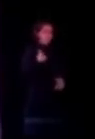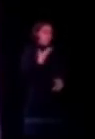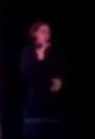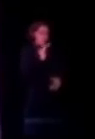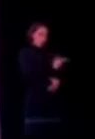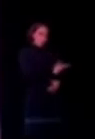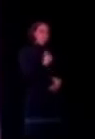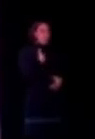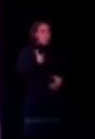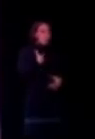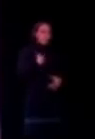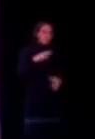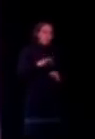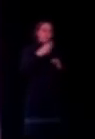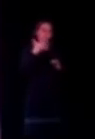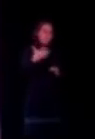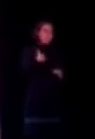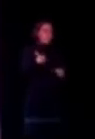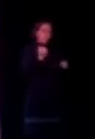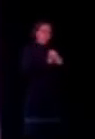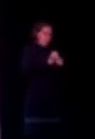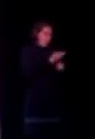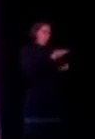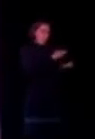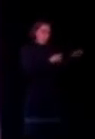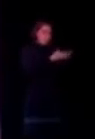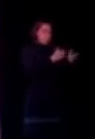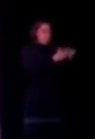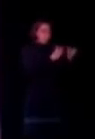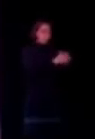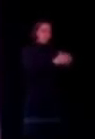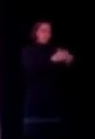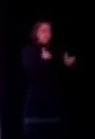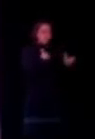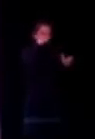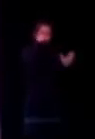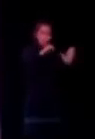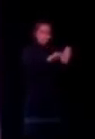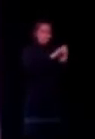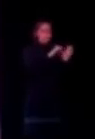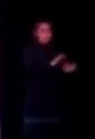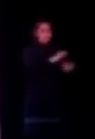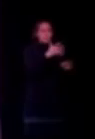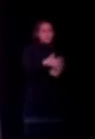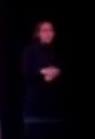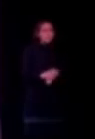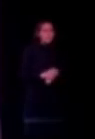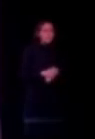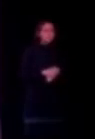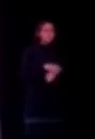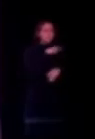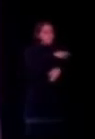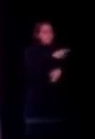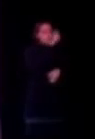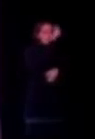contigo. Es un profesional comprometido como nadie en la educación, en la inclusión